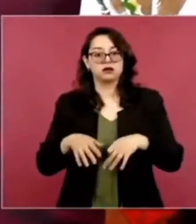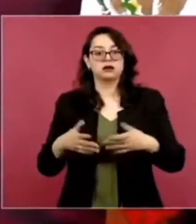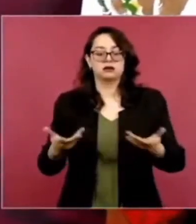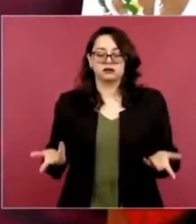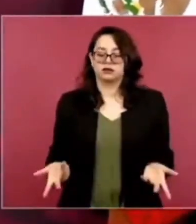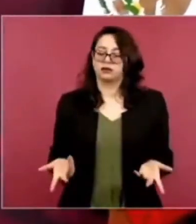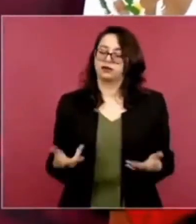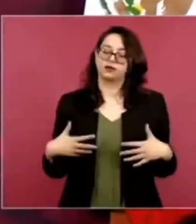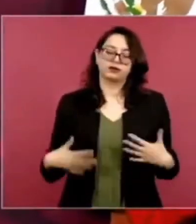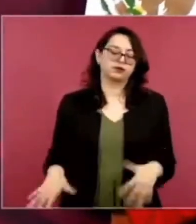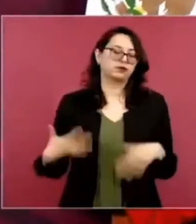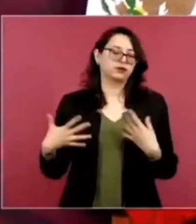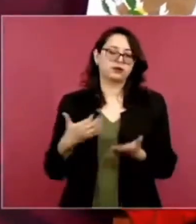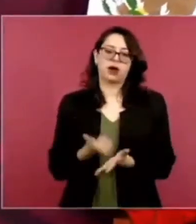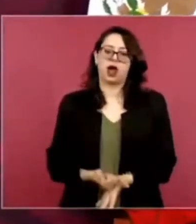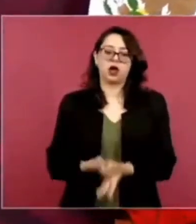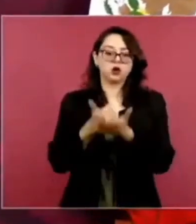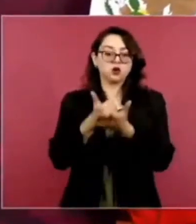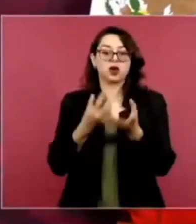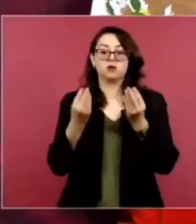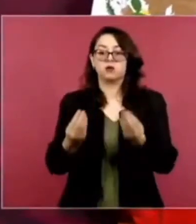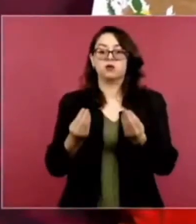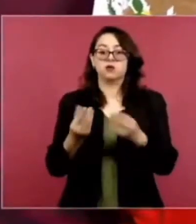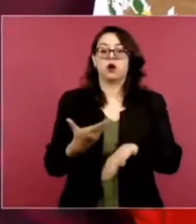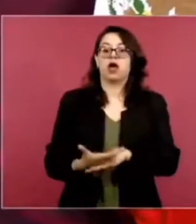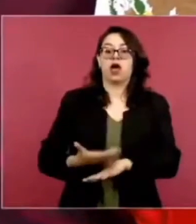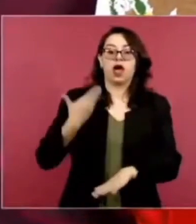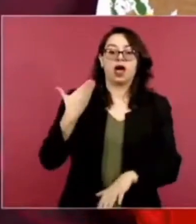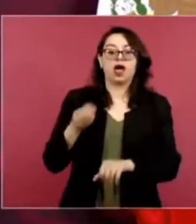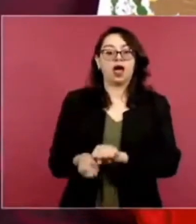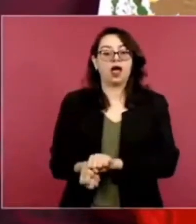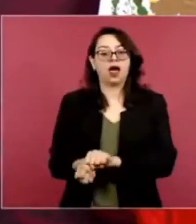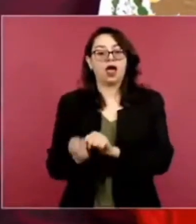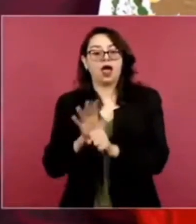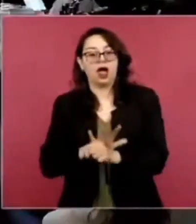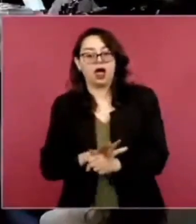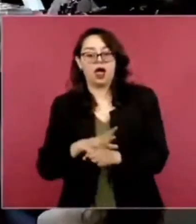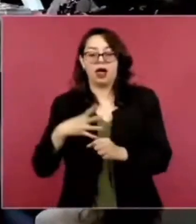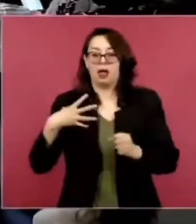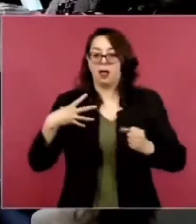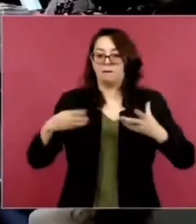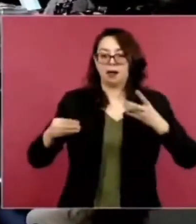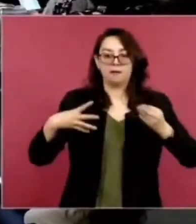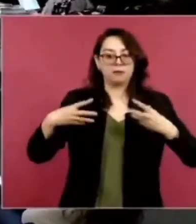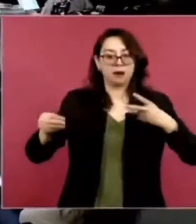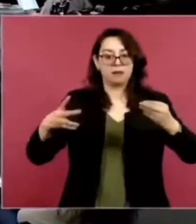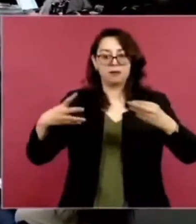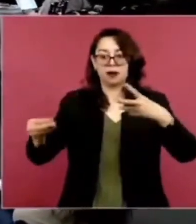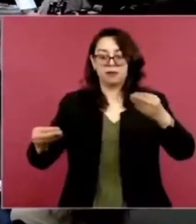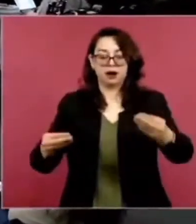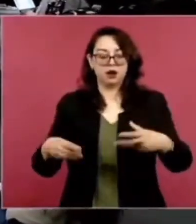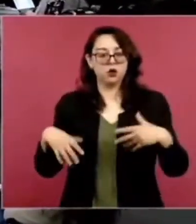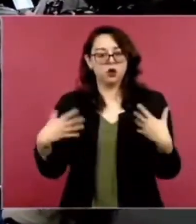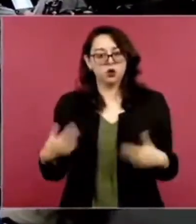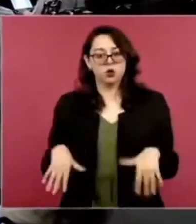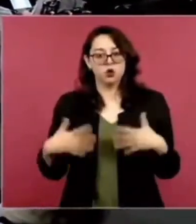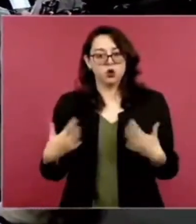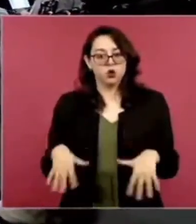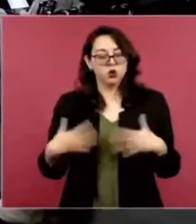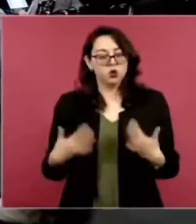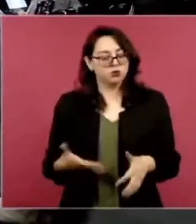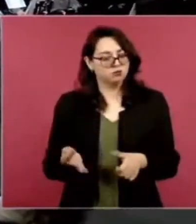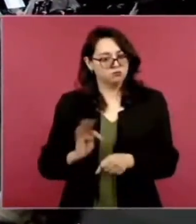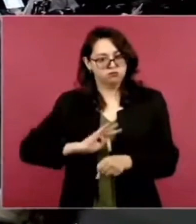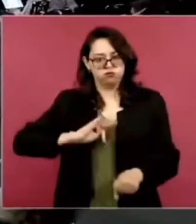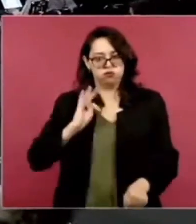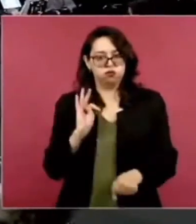¿Cuánto nos ayudaron cuando la pandemia? Ahora, muchos de los que estamos basificando, ¿cuántos